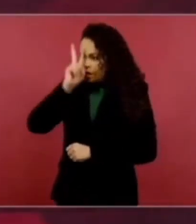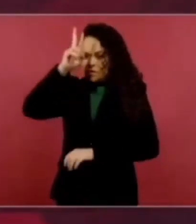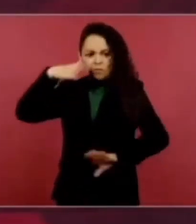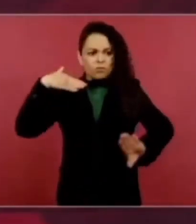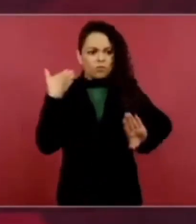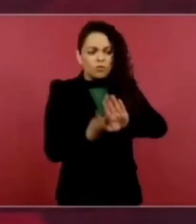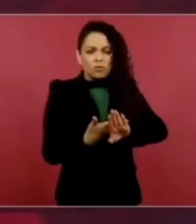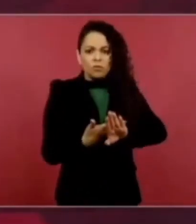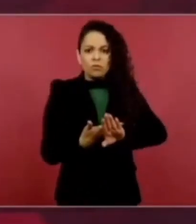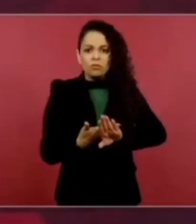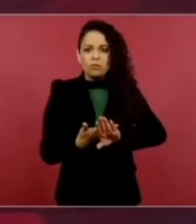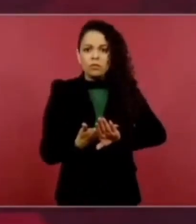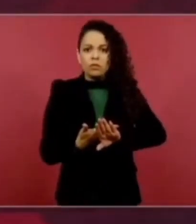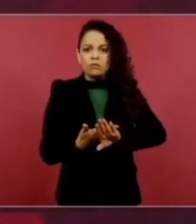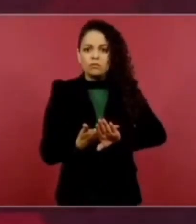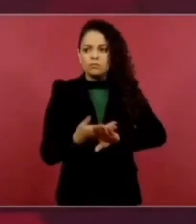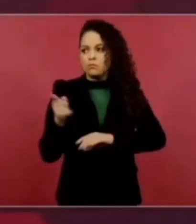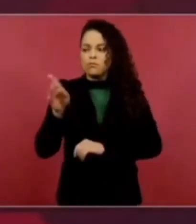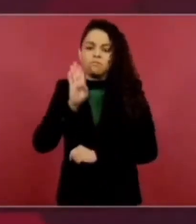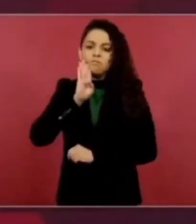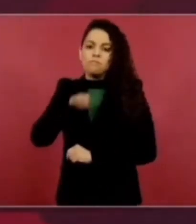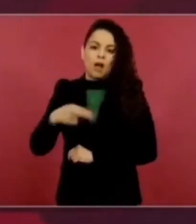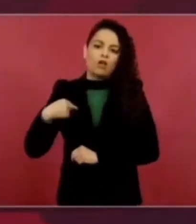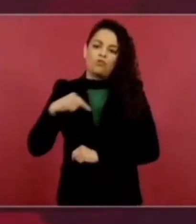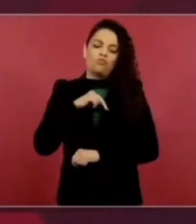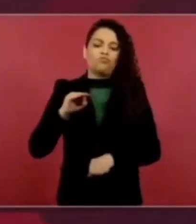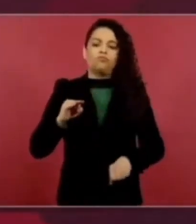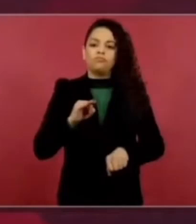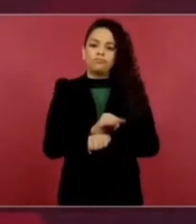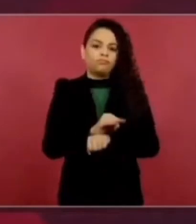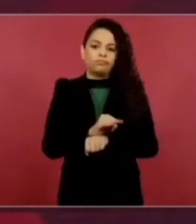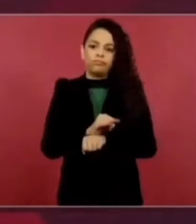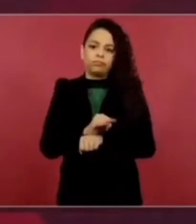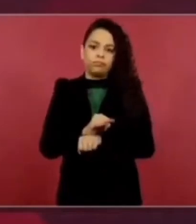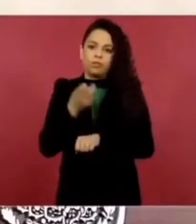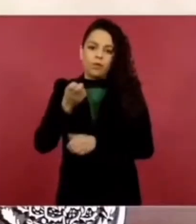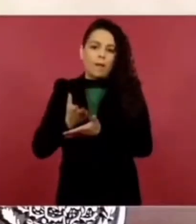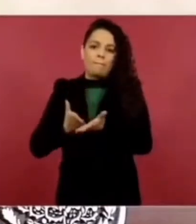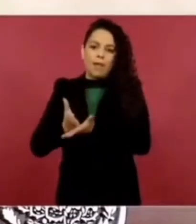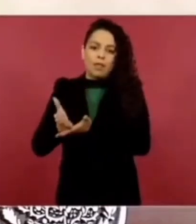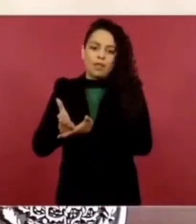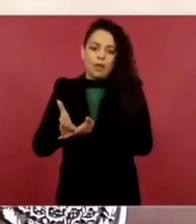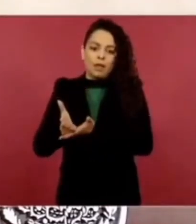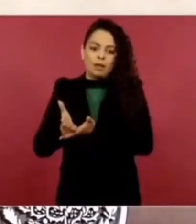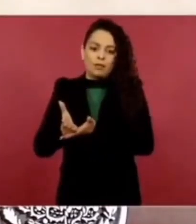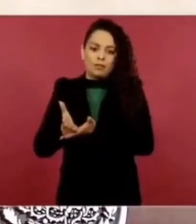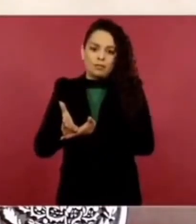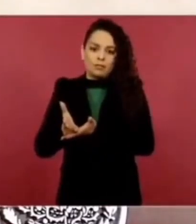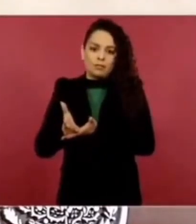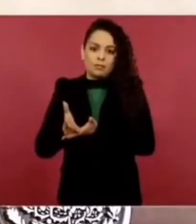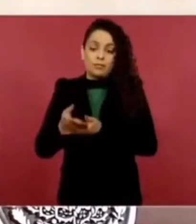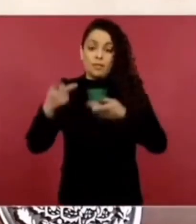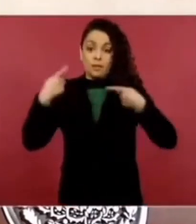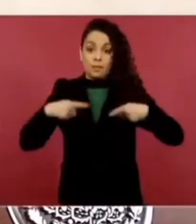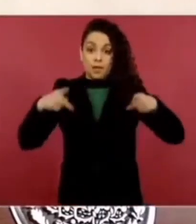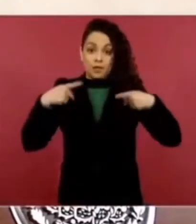y que no habían elementos. Entonces, los de la DEA, sus